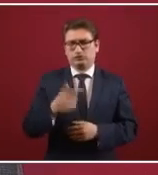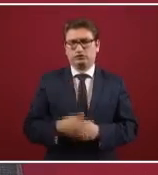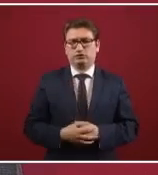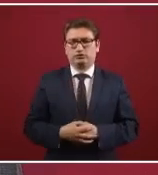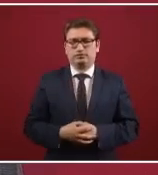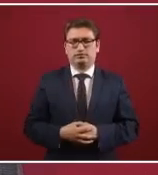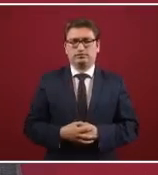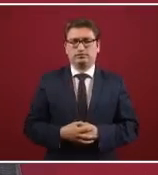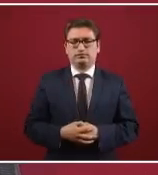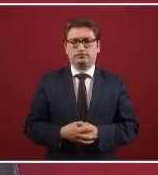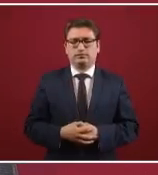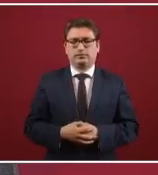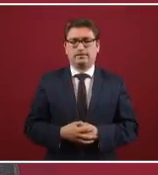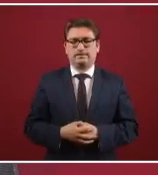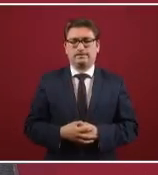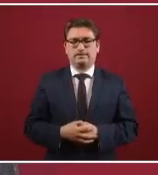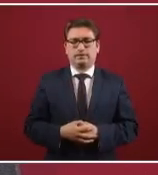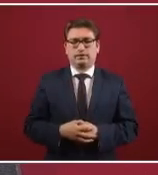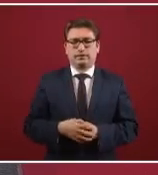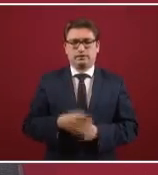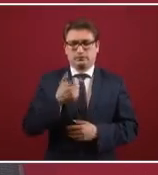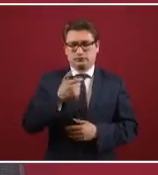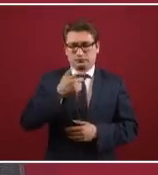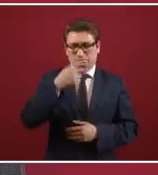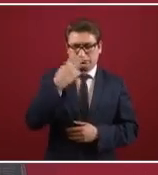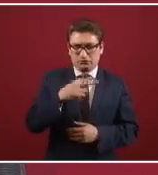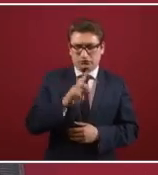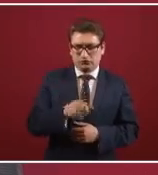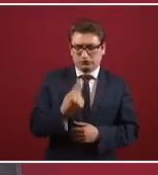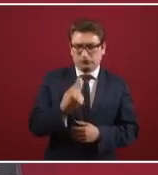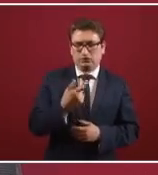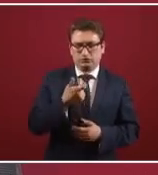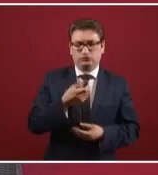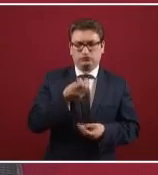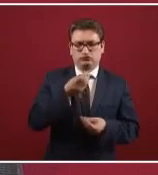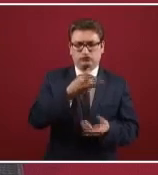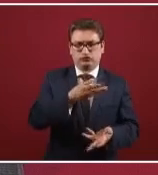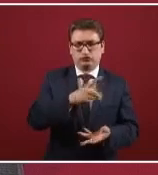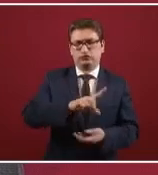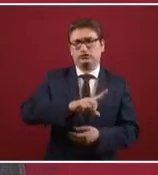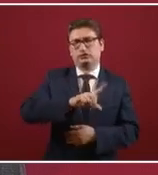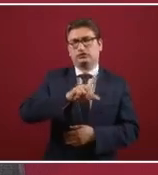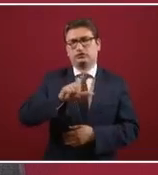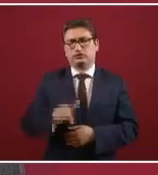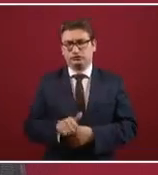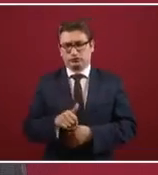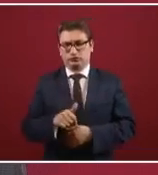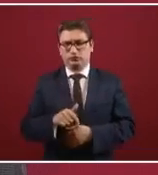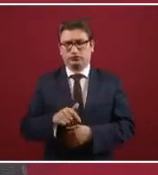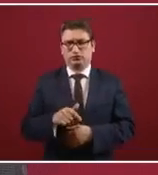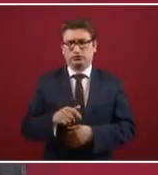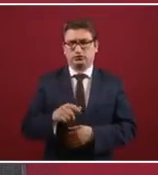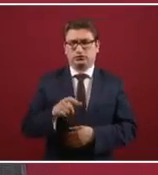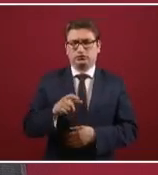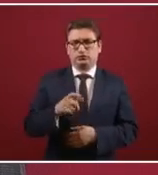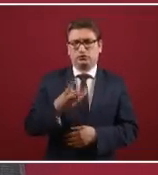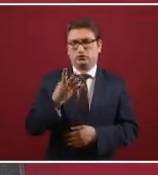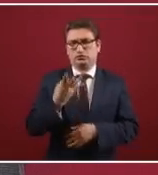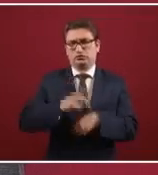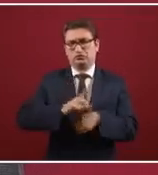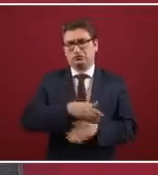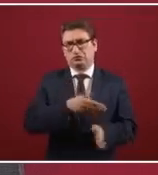para lo que en moneda nacional y en dólares y posteriormente 400 después